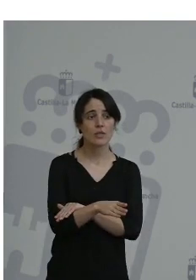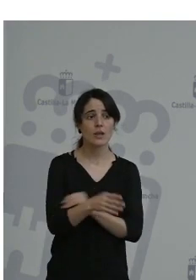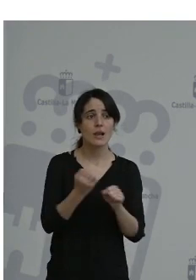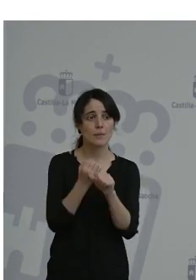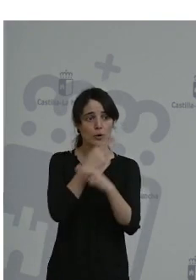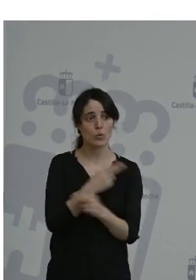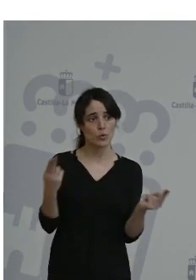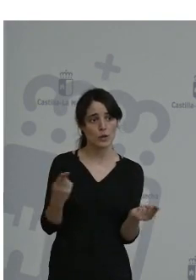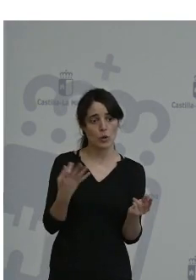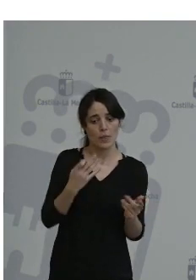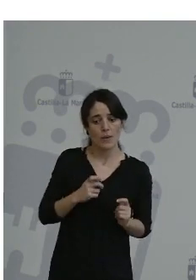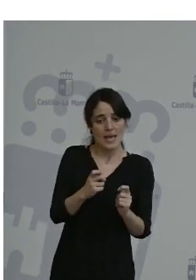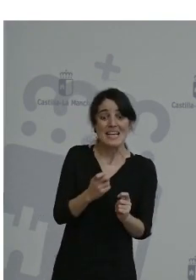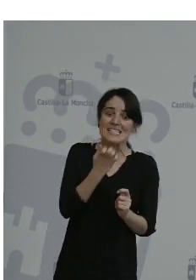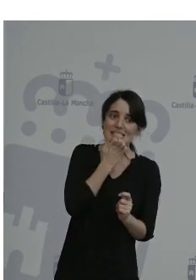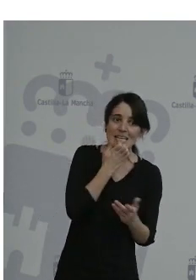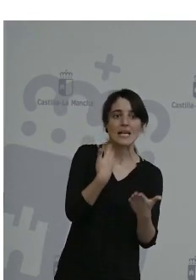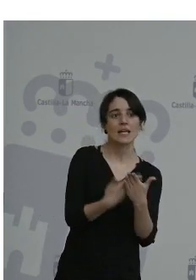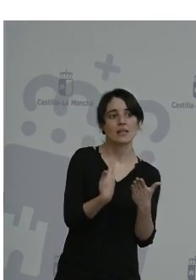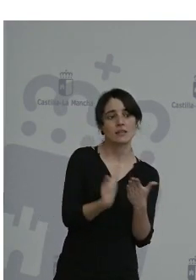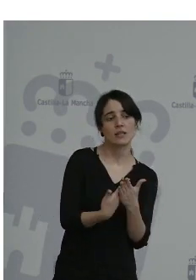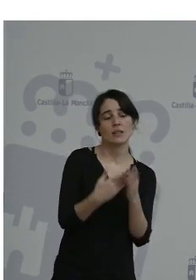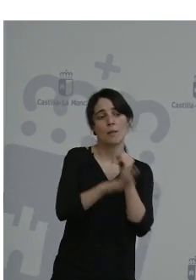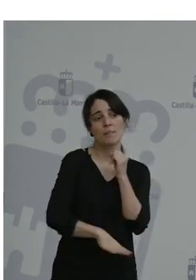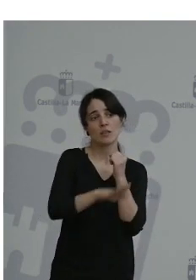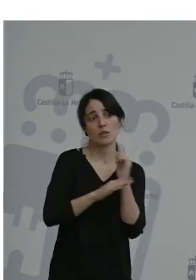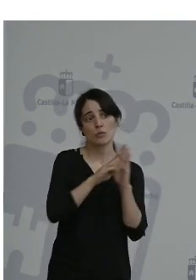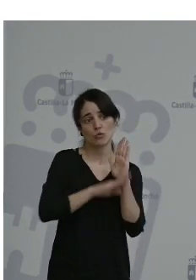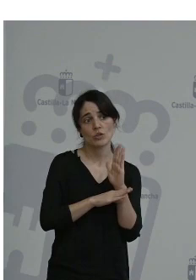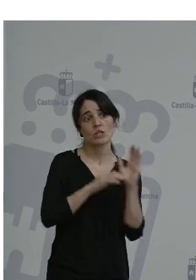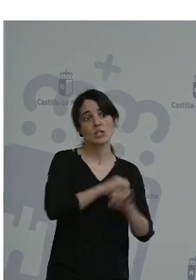garanticen los principios constitucionales de igualdad mérito y capacidad